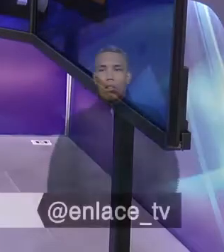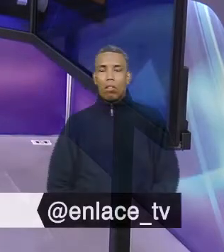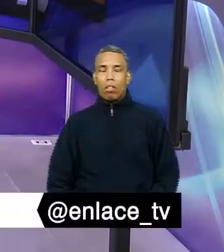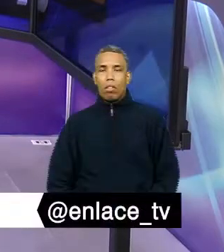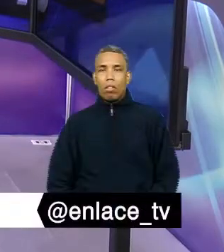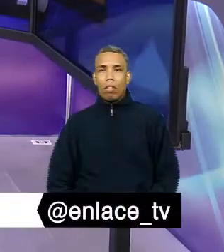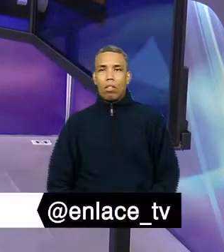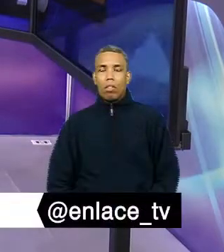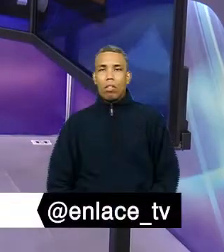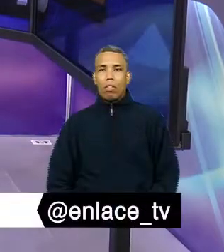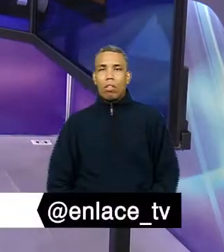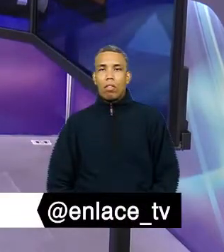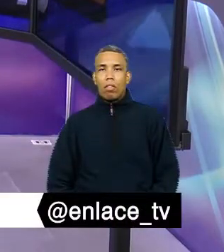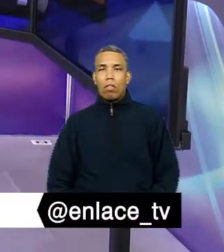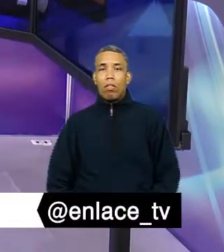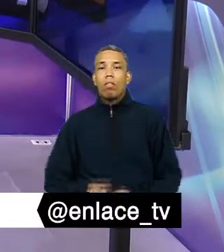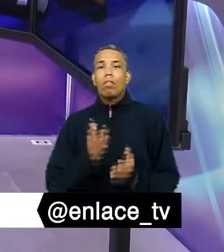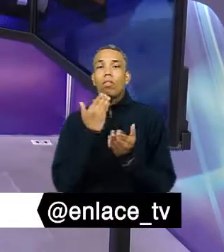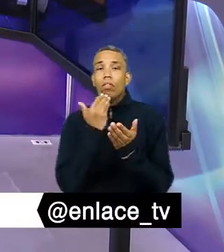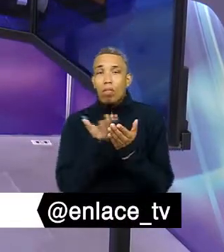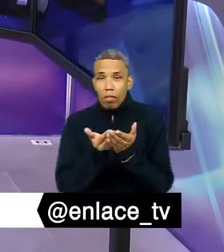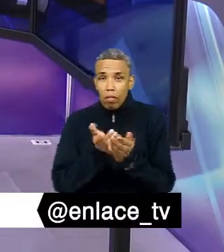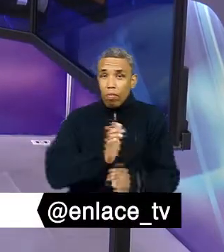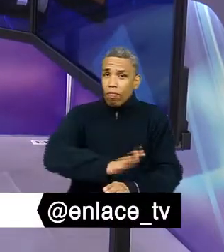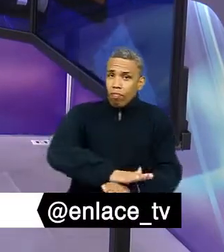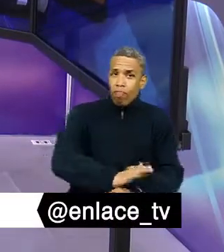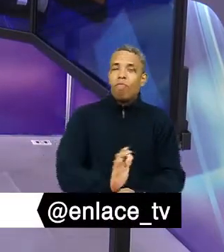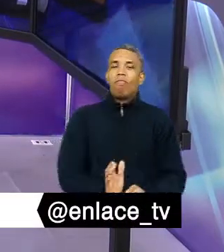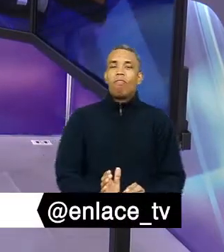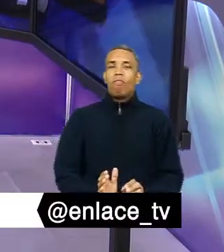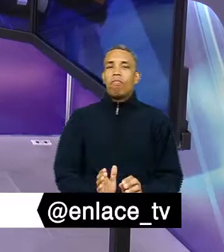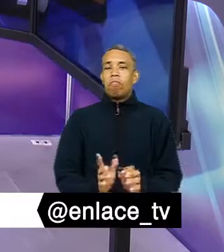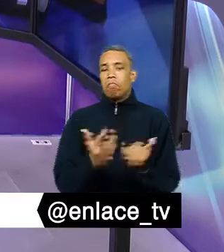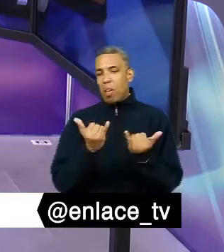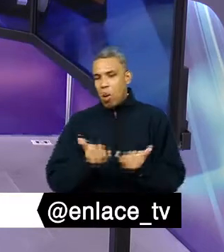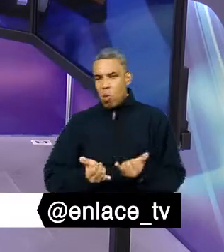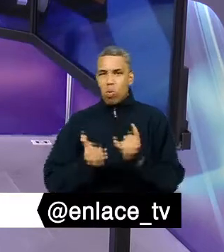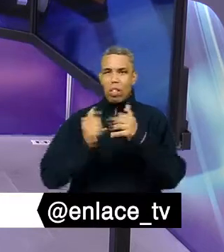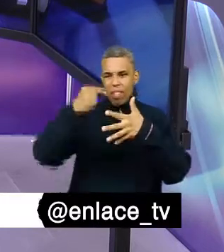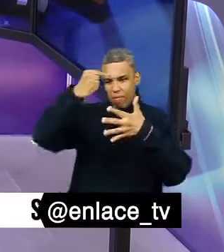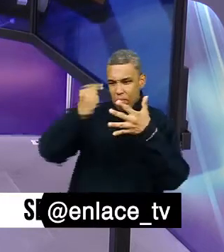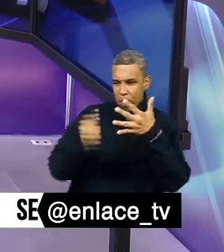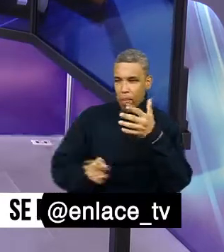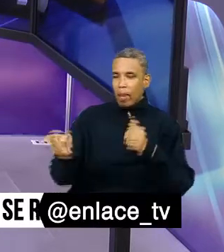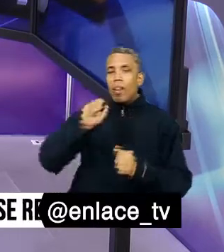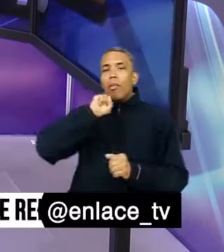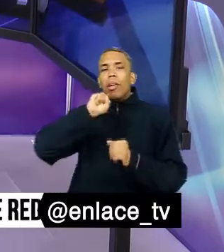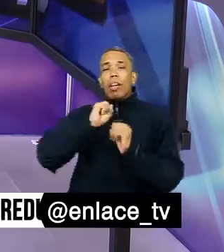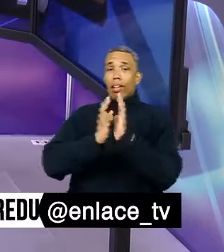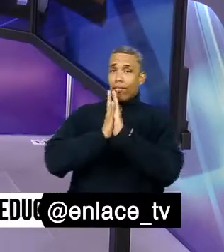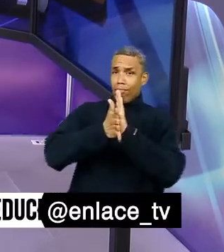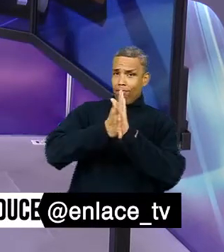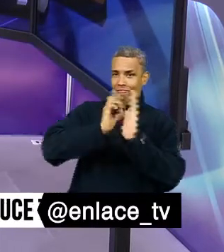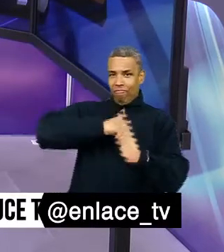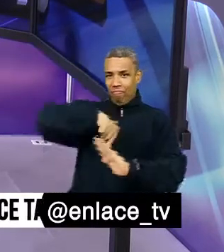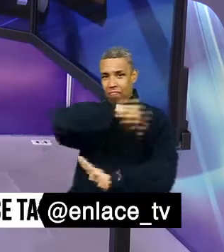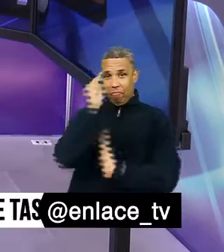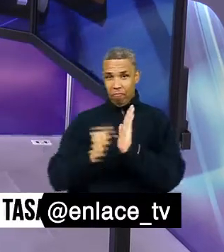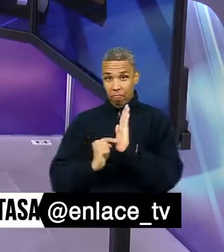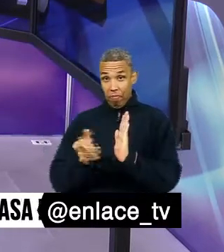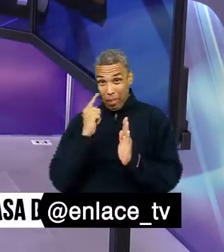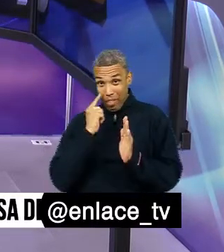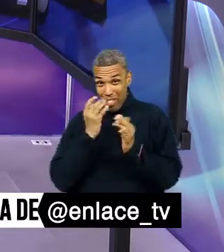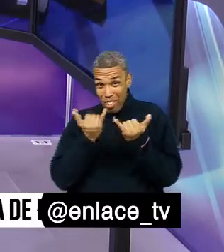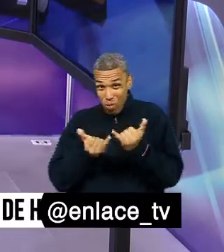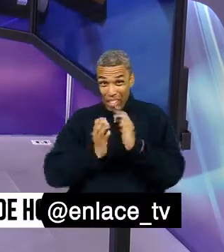Muy buenas tardes, bienvenidos a Enlace Noticias. Los saludamos con la información más importante de nuestra ciudad y región. A continuación veamos